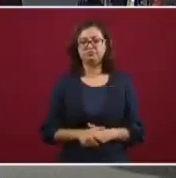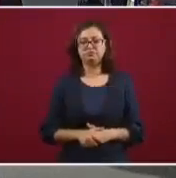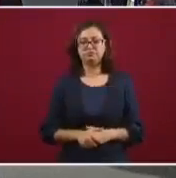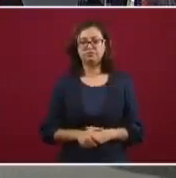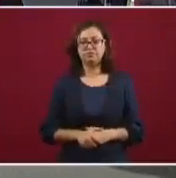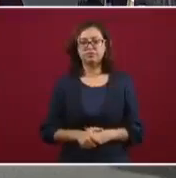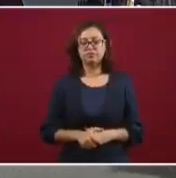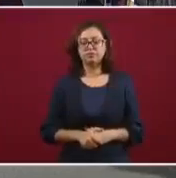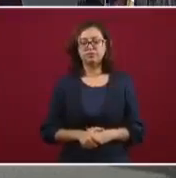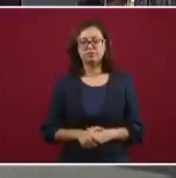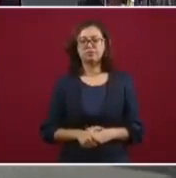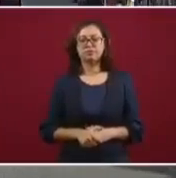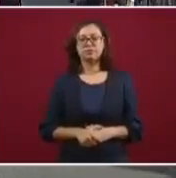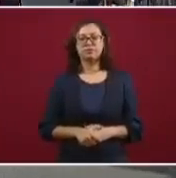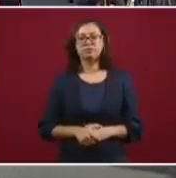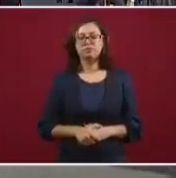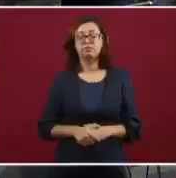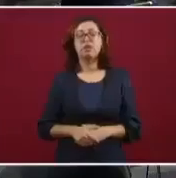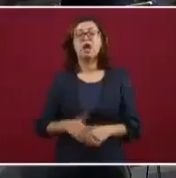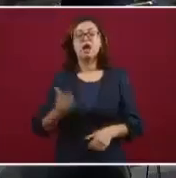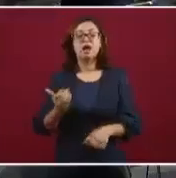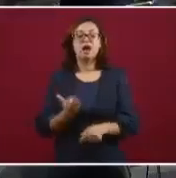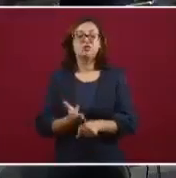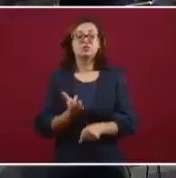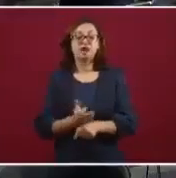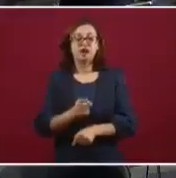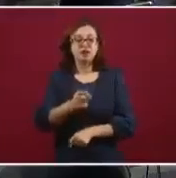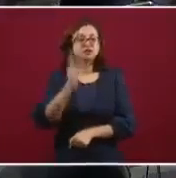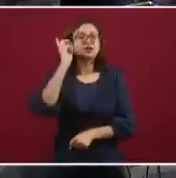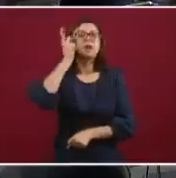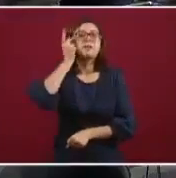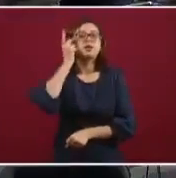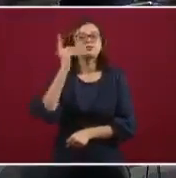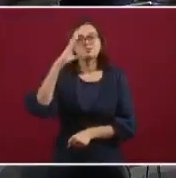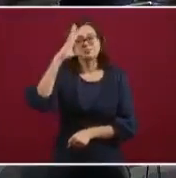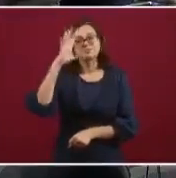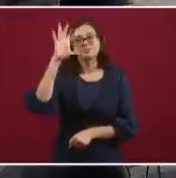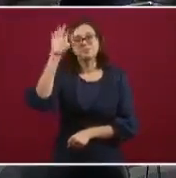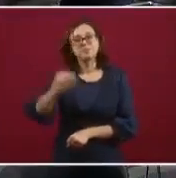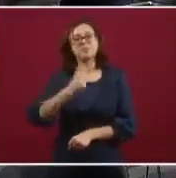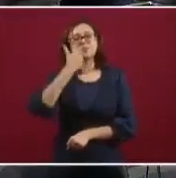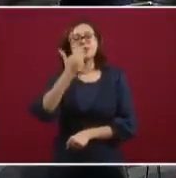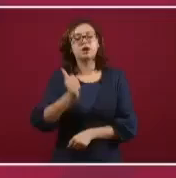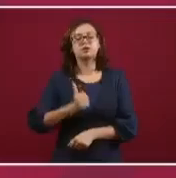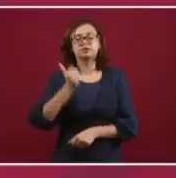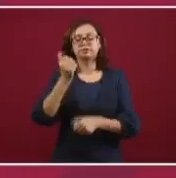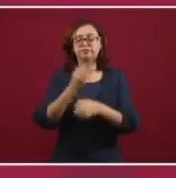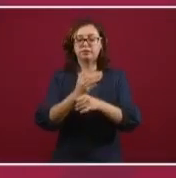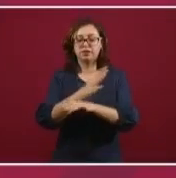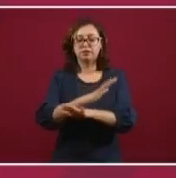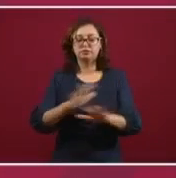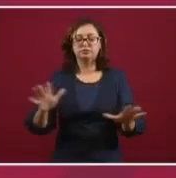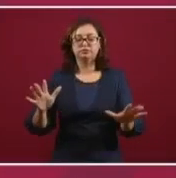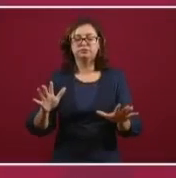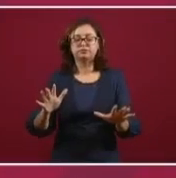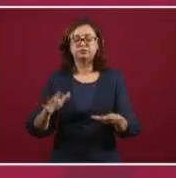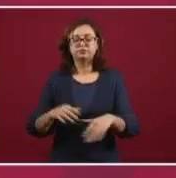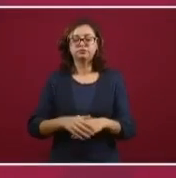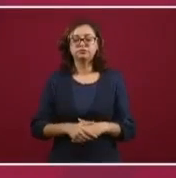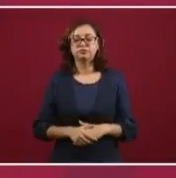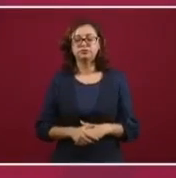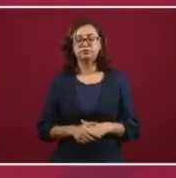Voy a aprovechar, ahora que dices caballos, quiero informarles que vamos